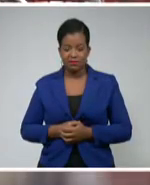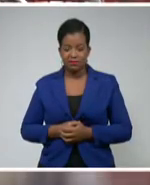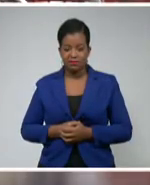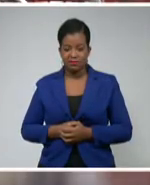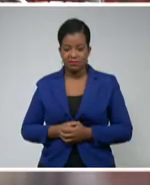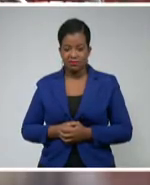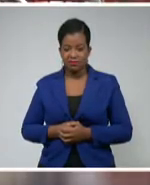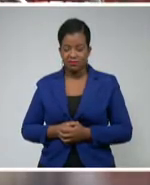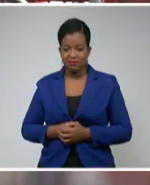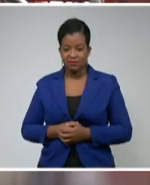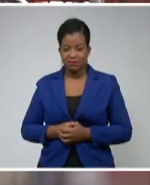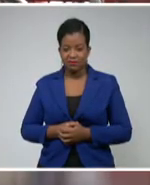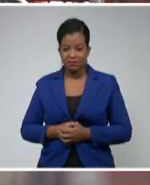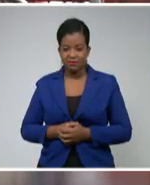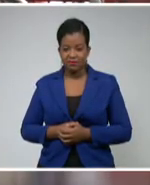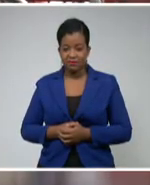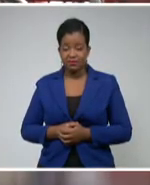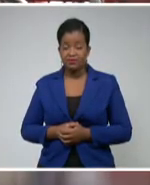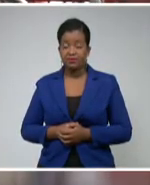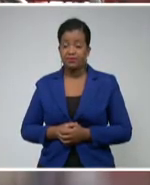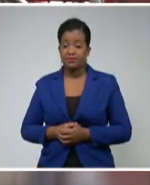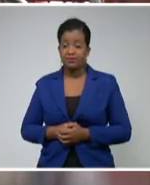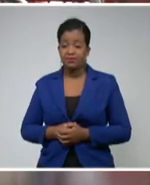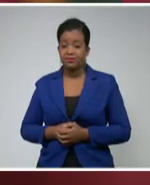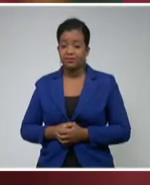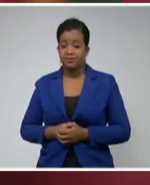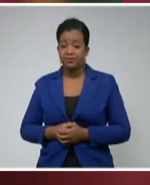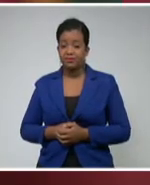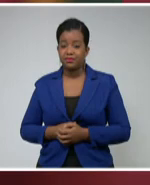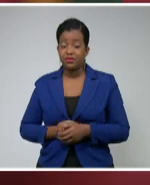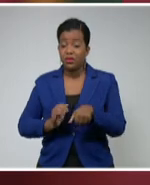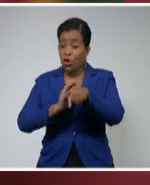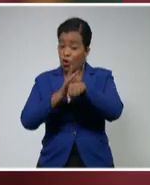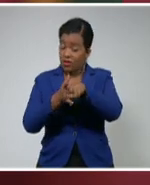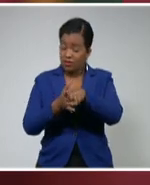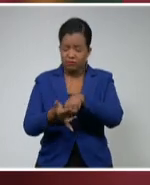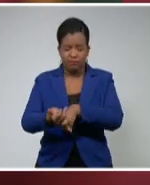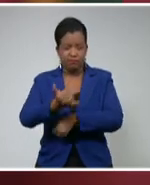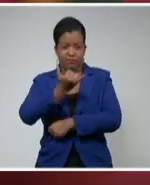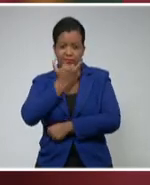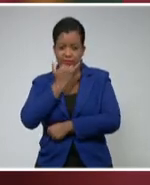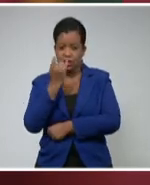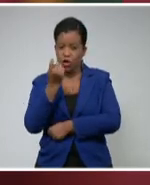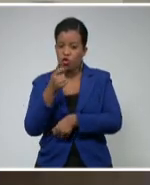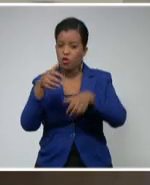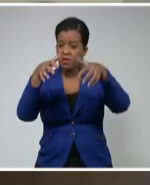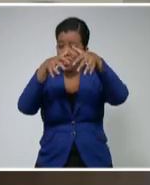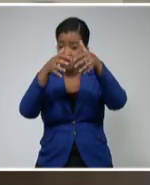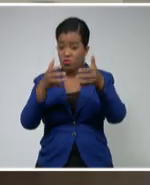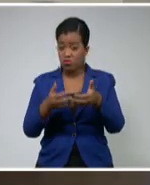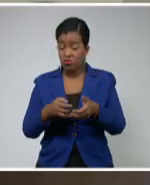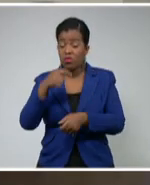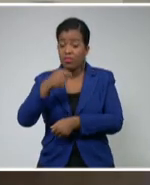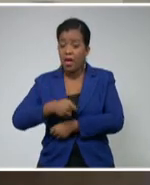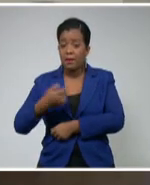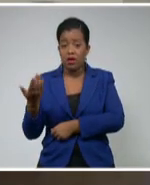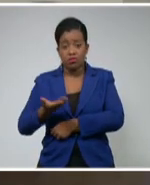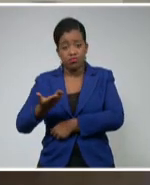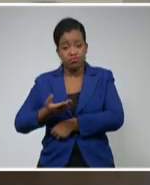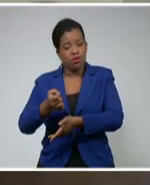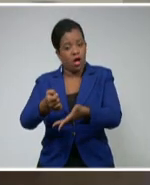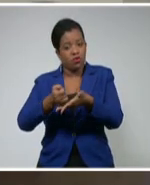El ritmo de recuperación de la economía mundial depende de la rapidez con que se ejecute el proceso de vacunación contra la